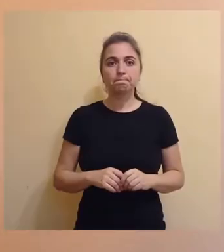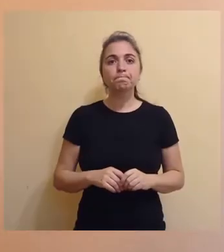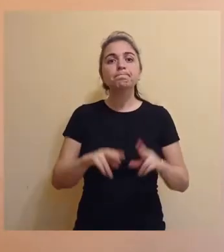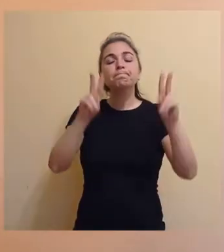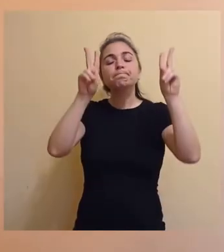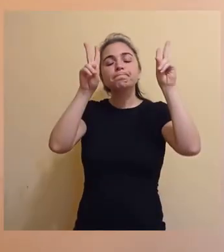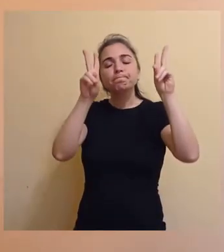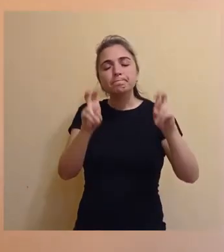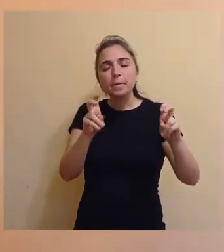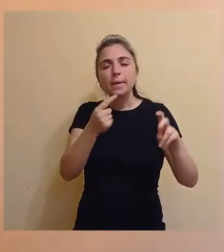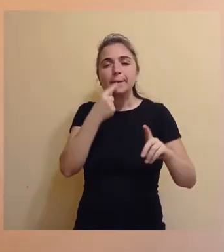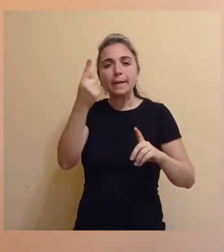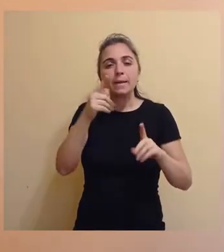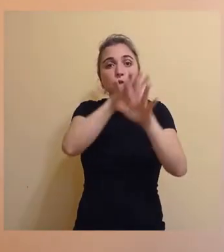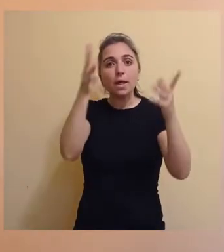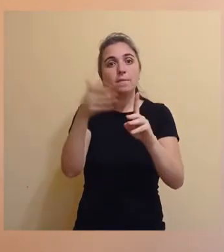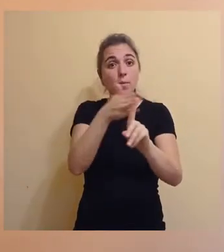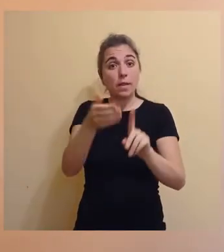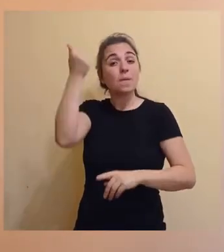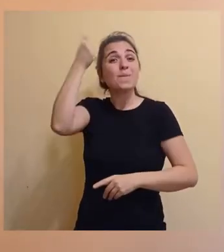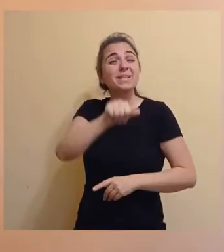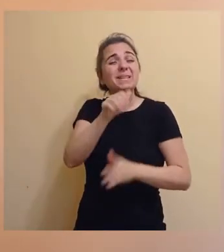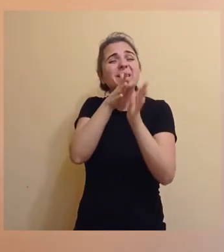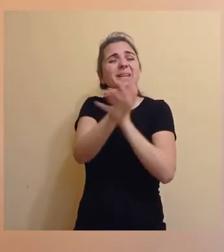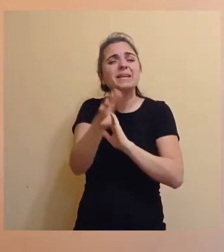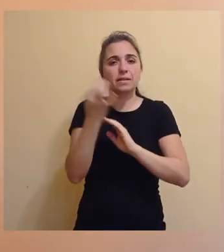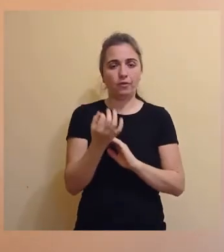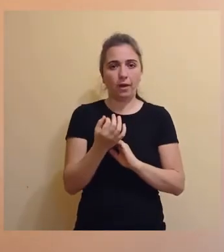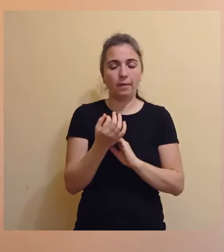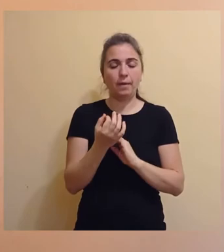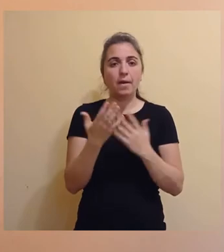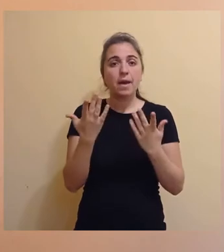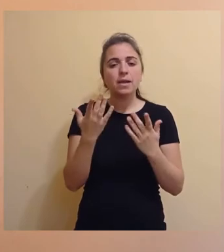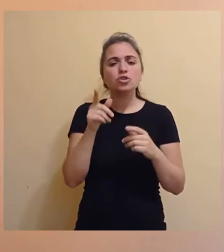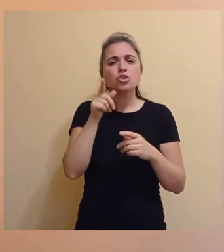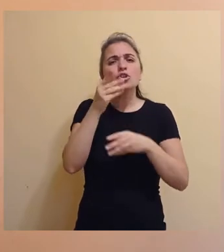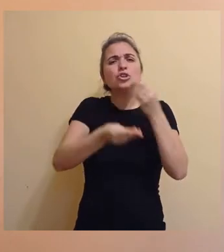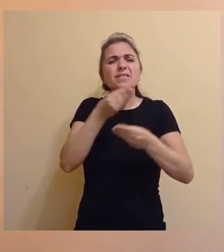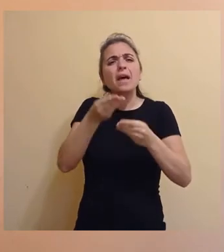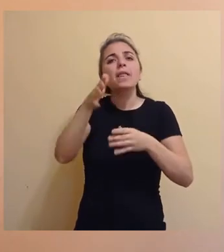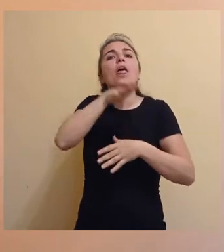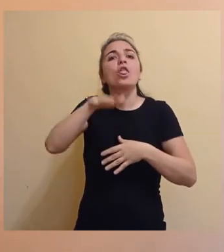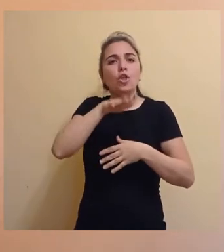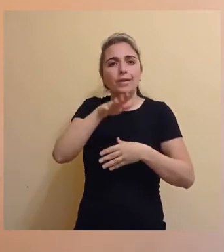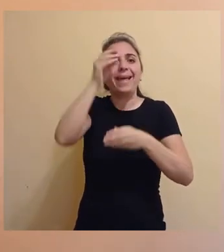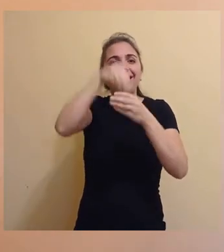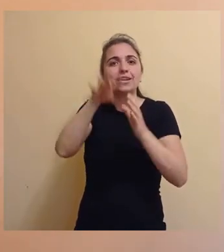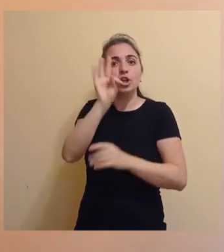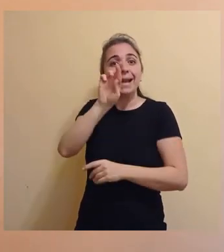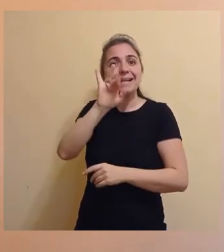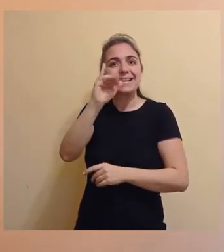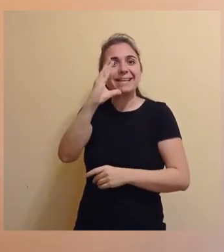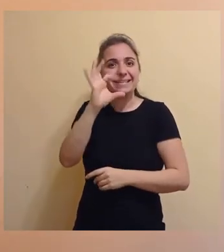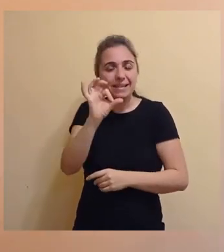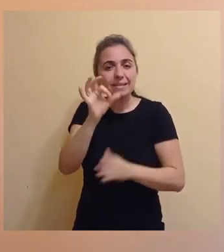Cuando hablamos de ciberviolencias machistas, tenemos que tener en cuenta que son aquellas que se ejercen a través de las TRICS. ¿Qué son